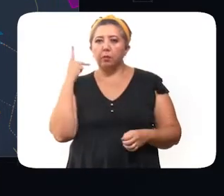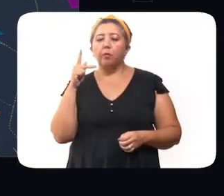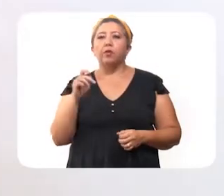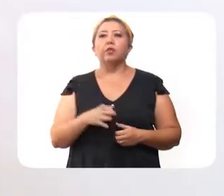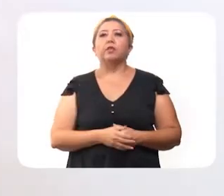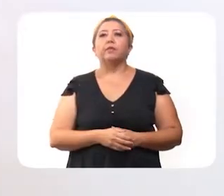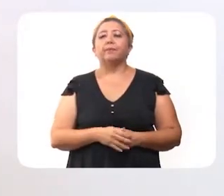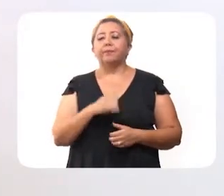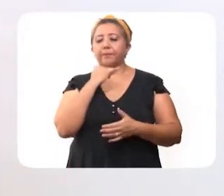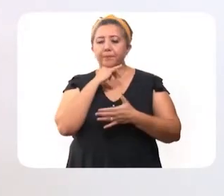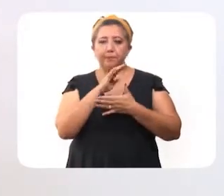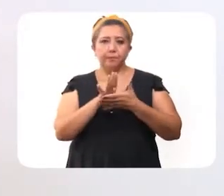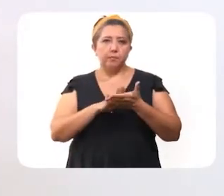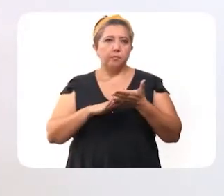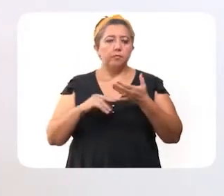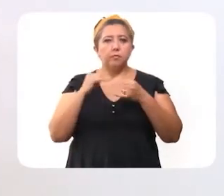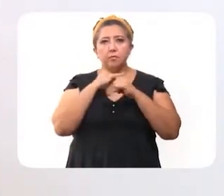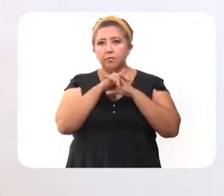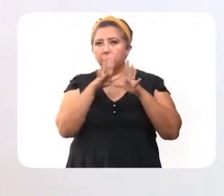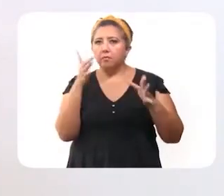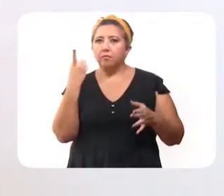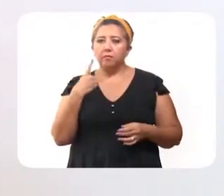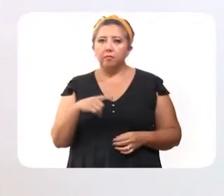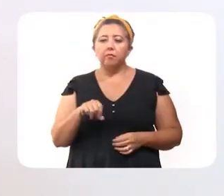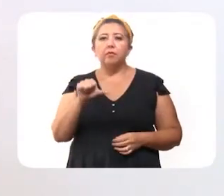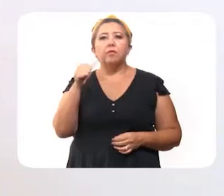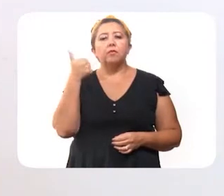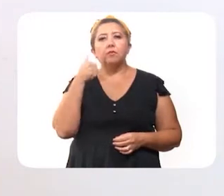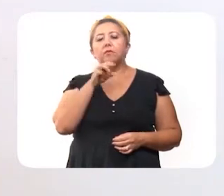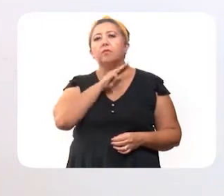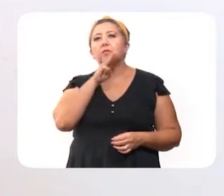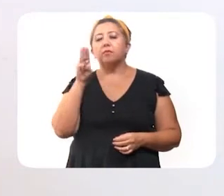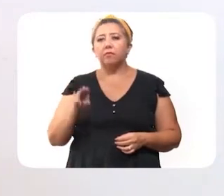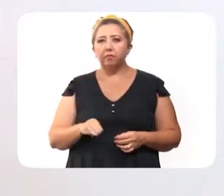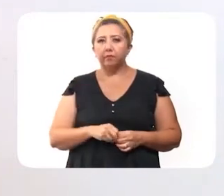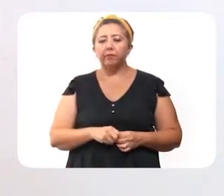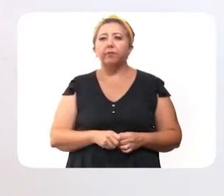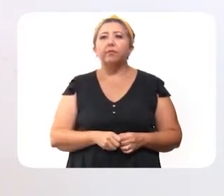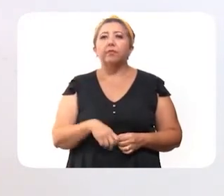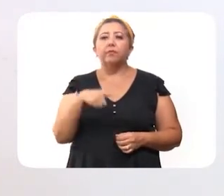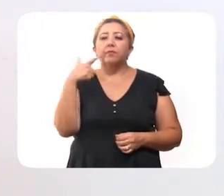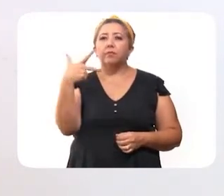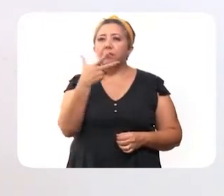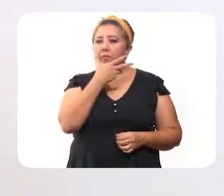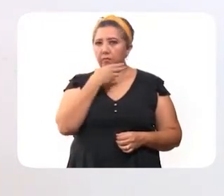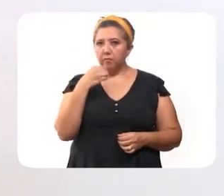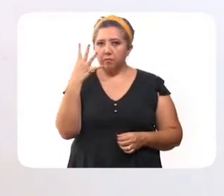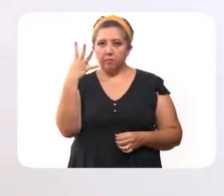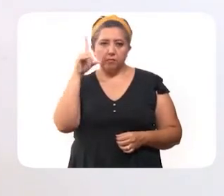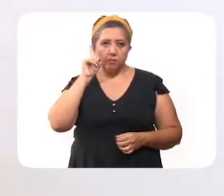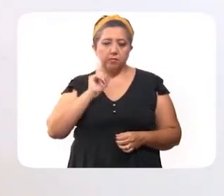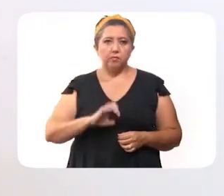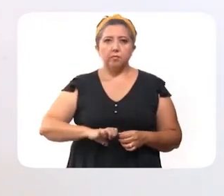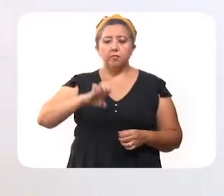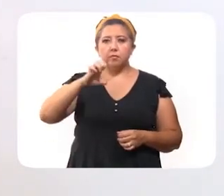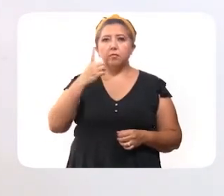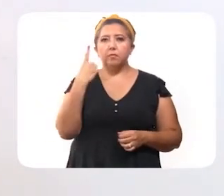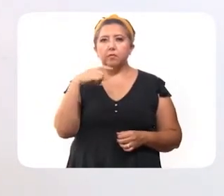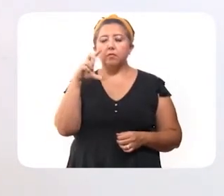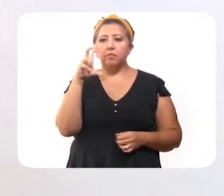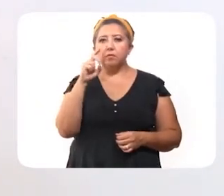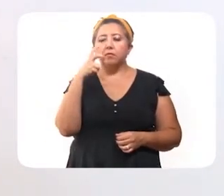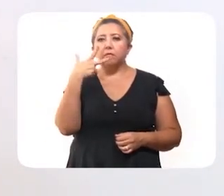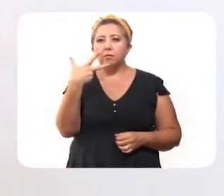poniente. Lamentablemente, en este parte médico informamos de 11 fallecimientos. Se trata de 7 hombres y 4 mujeres con un rango de edad